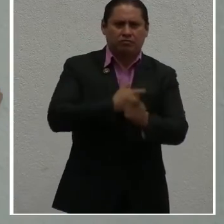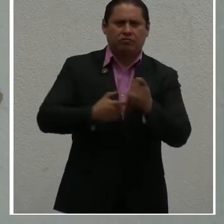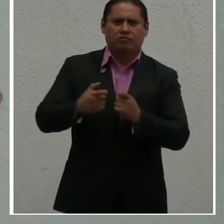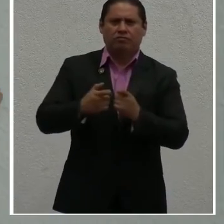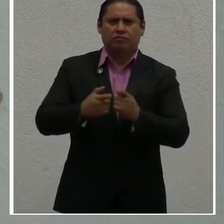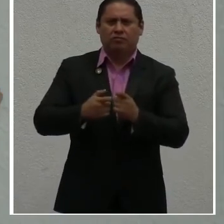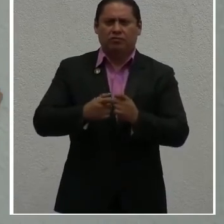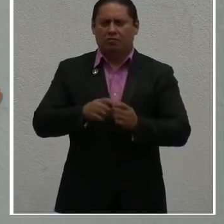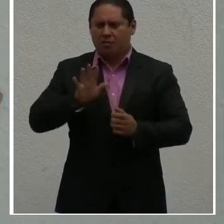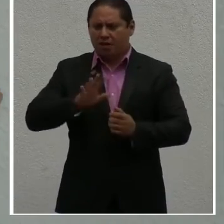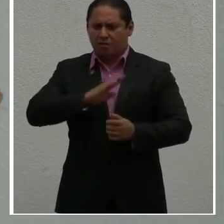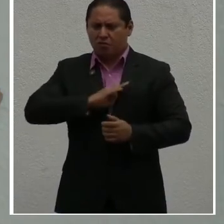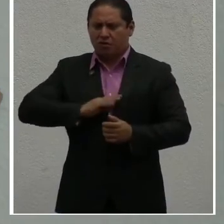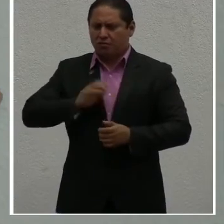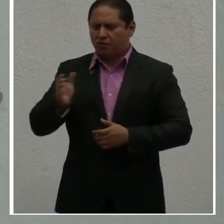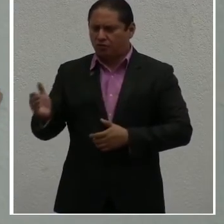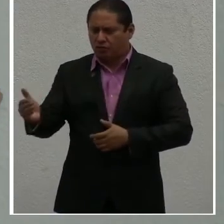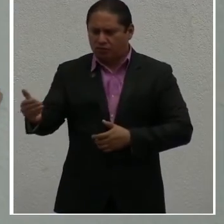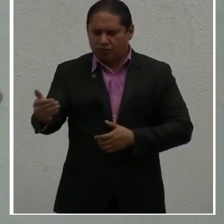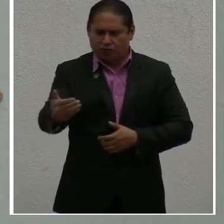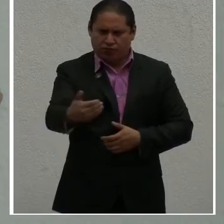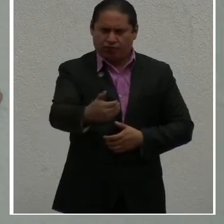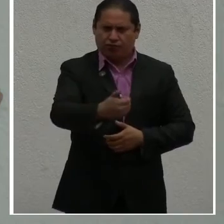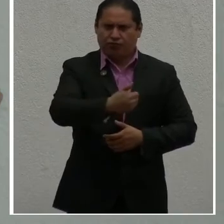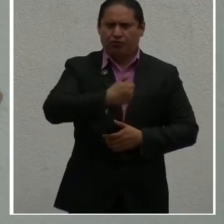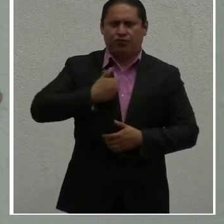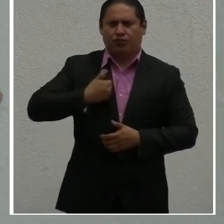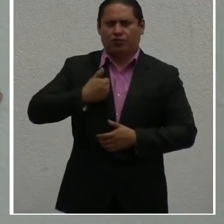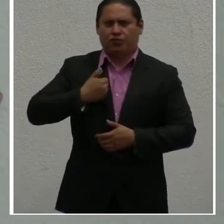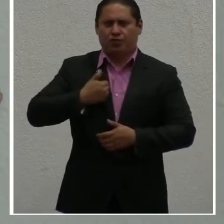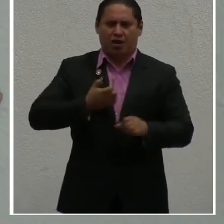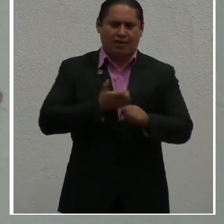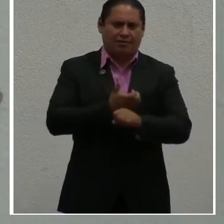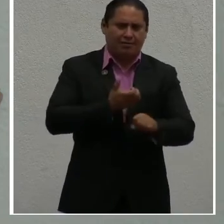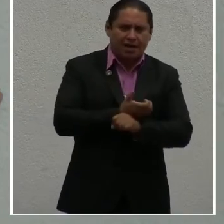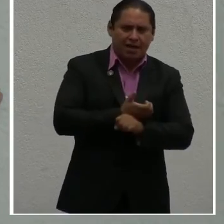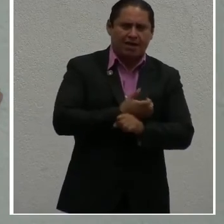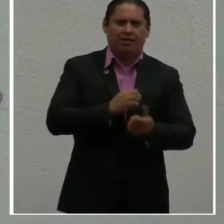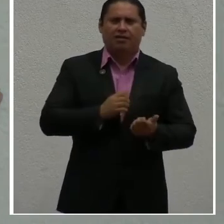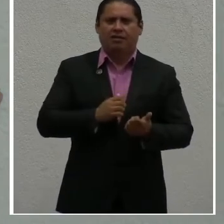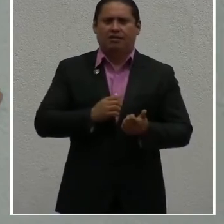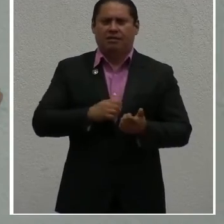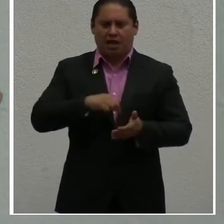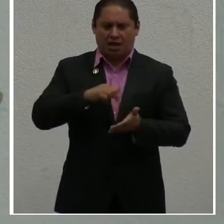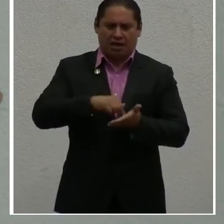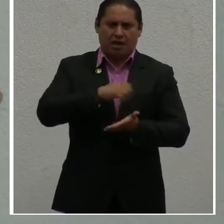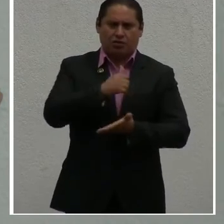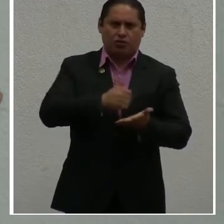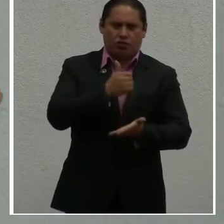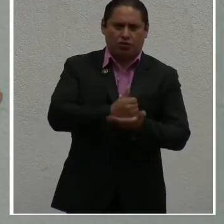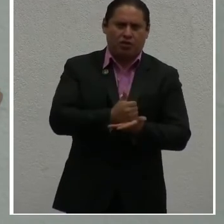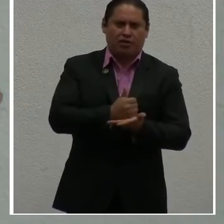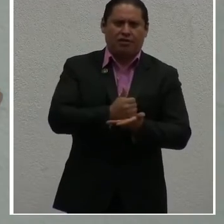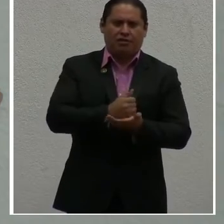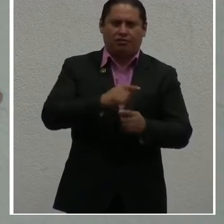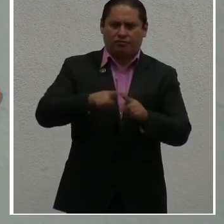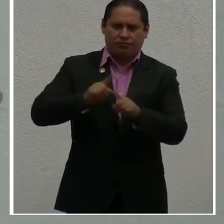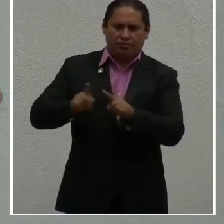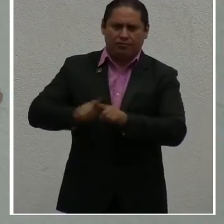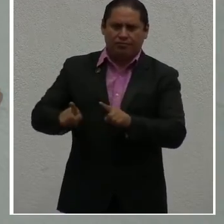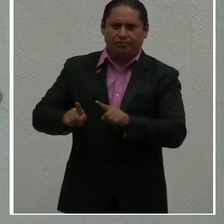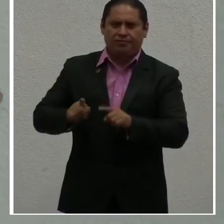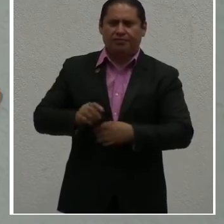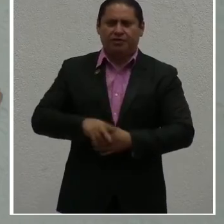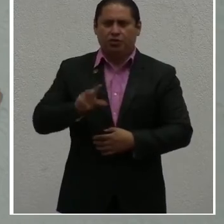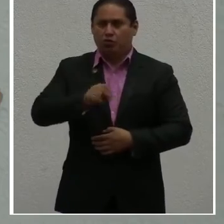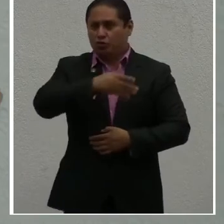Saquean al municipio, a la región, al estado, a la capital, a las grandes ciudades, y no